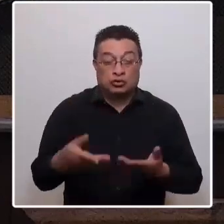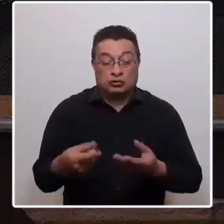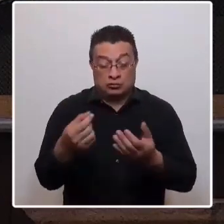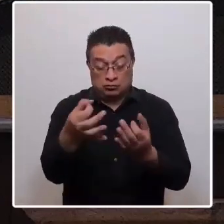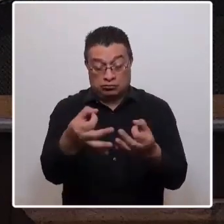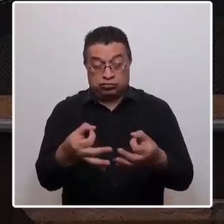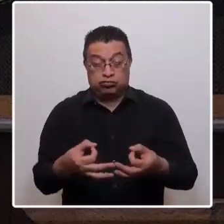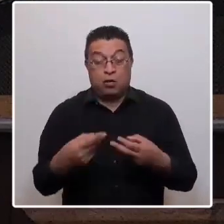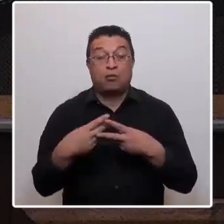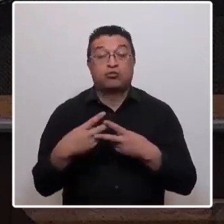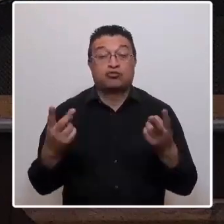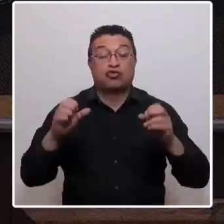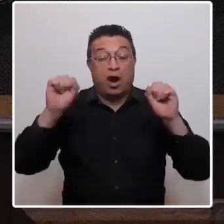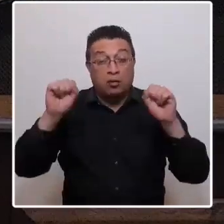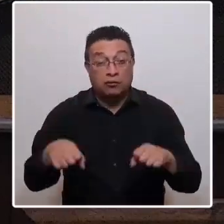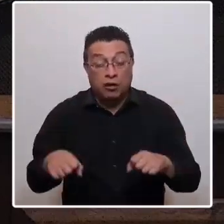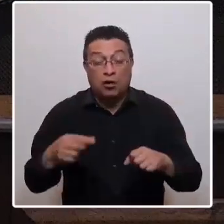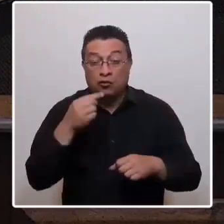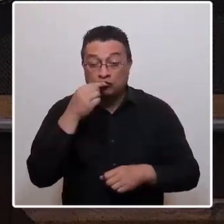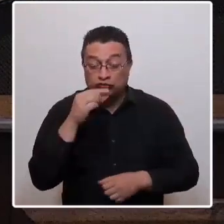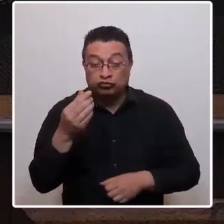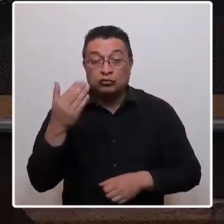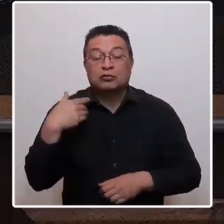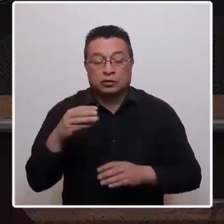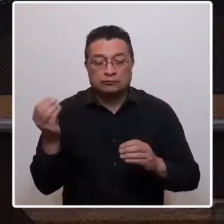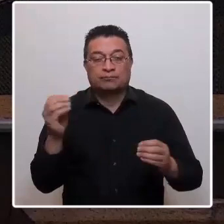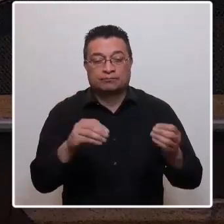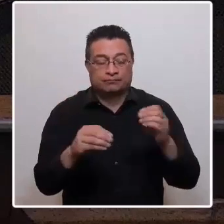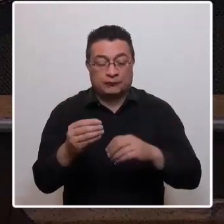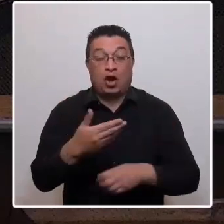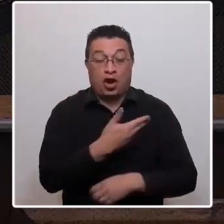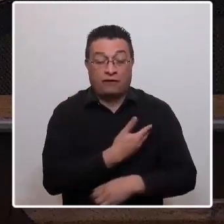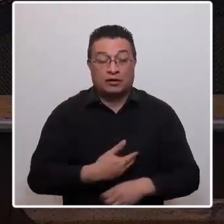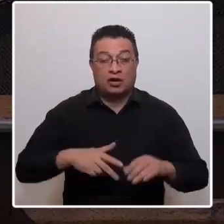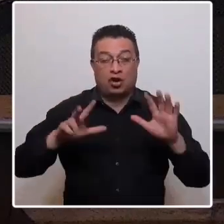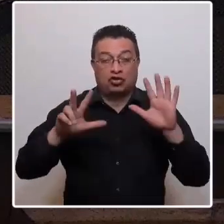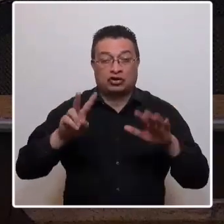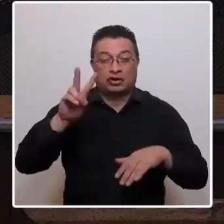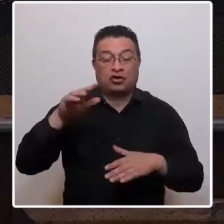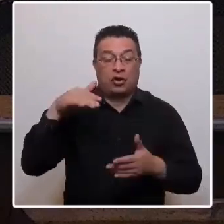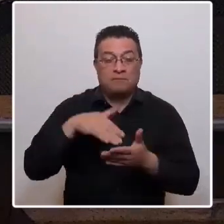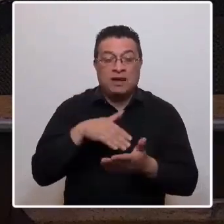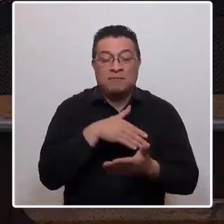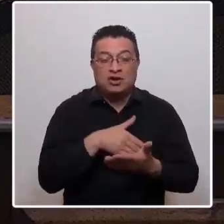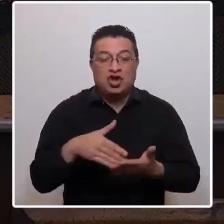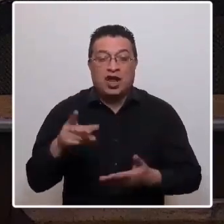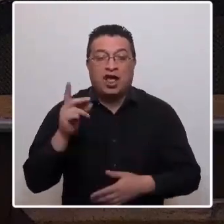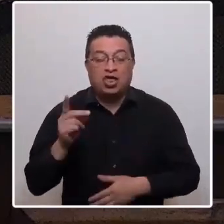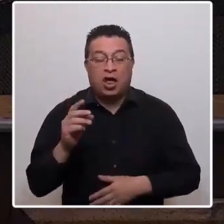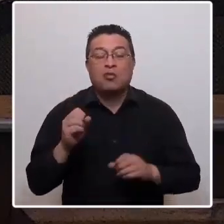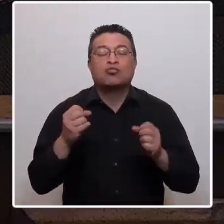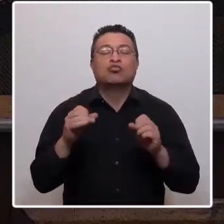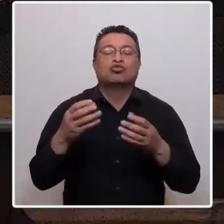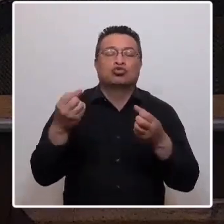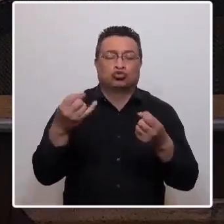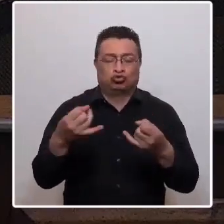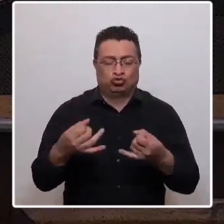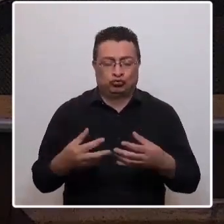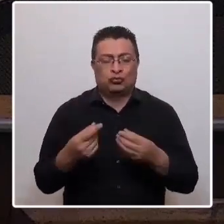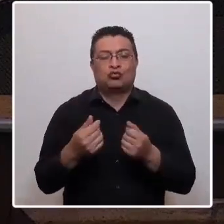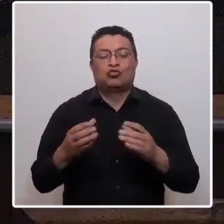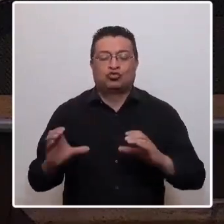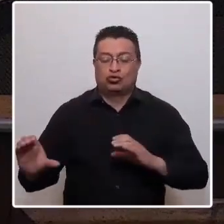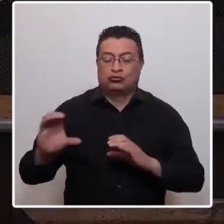público aprobado reciente y que está ejecutando el actual gobierno es de 82.000 millones de dólares. Muchos números, muchos recursos,